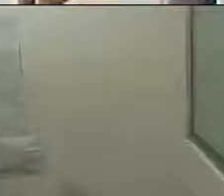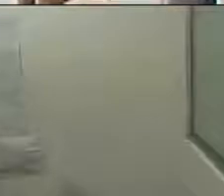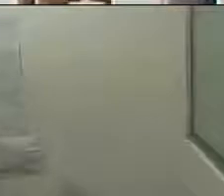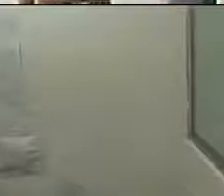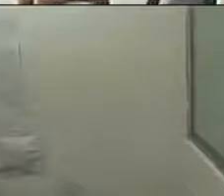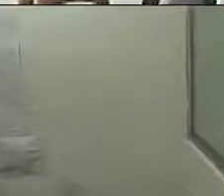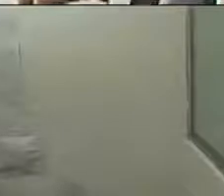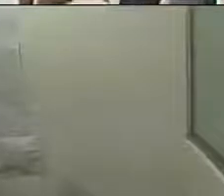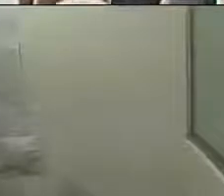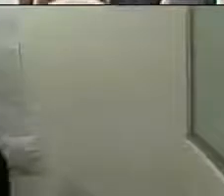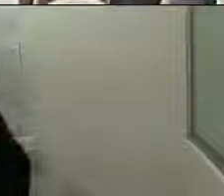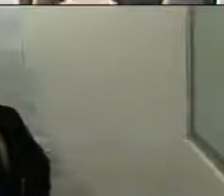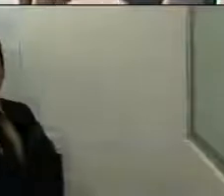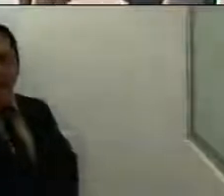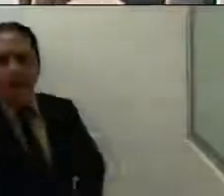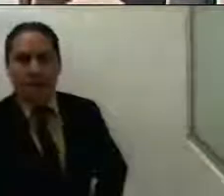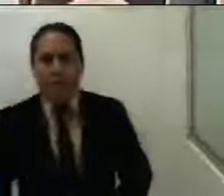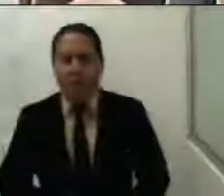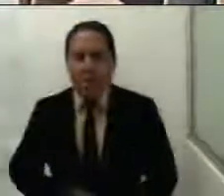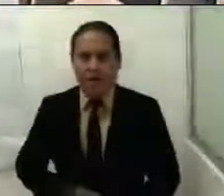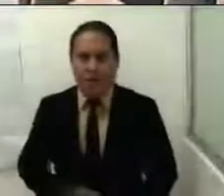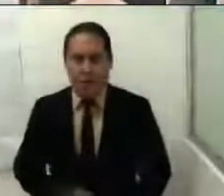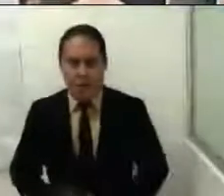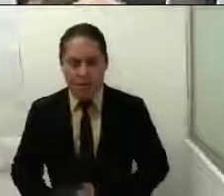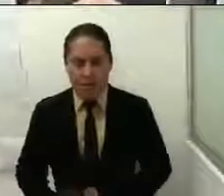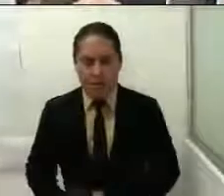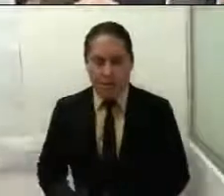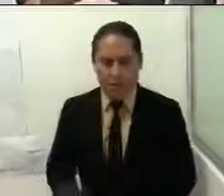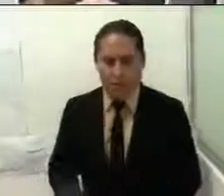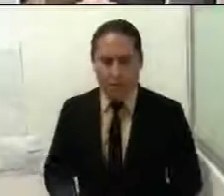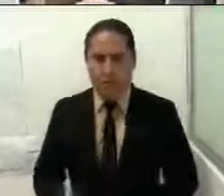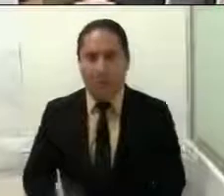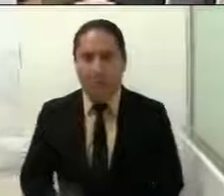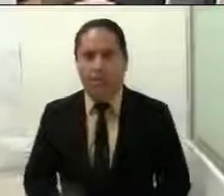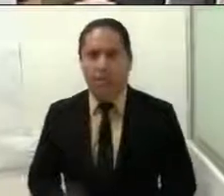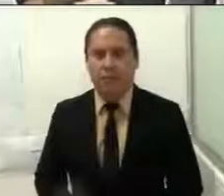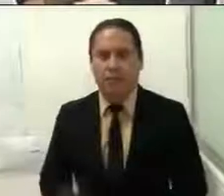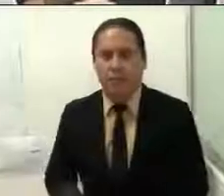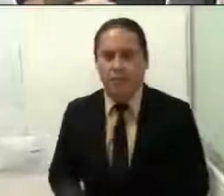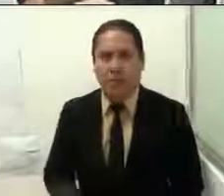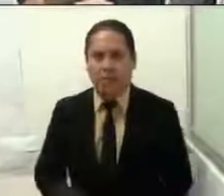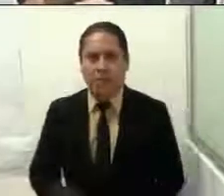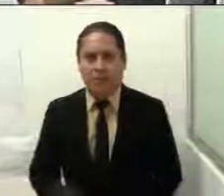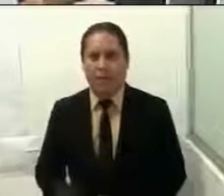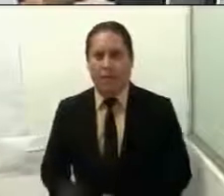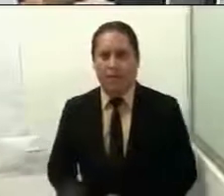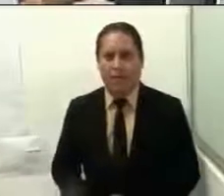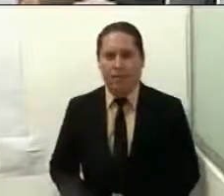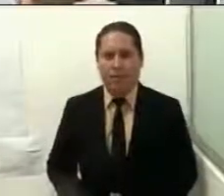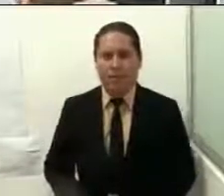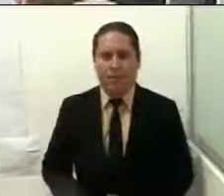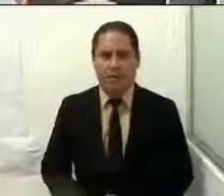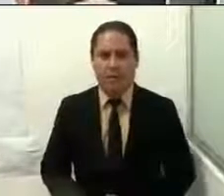mejía permiso diputada elizabeth escobedo morales diputado santo